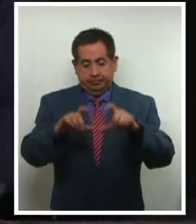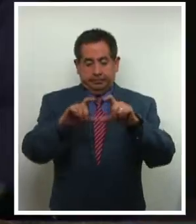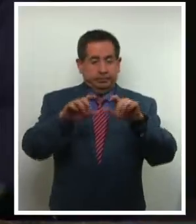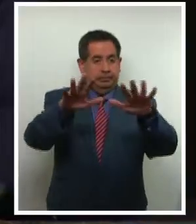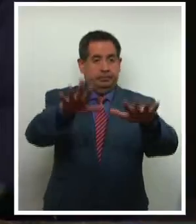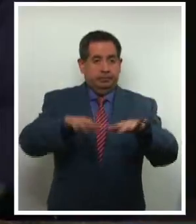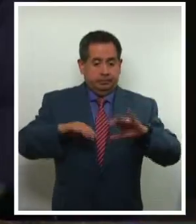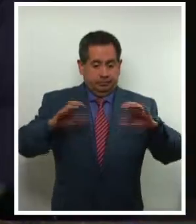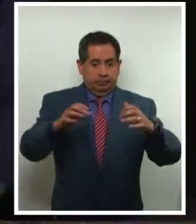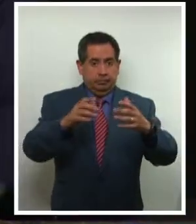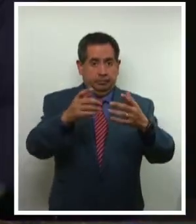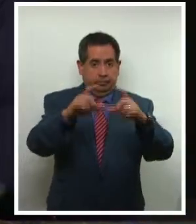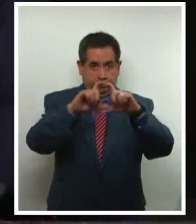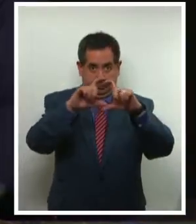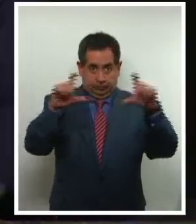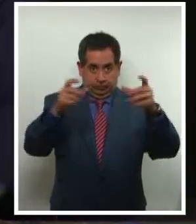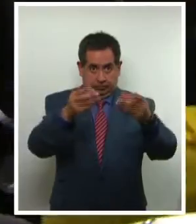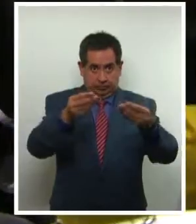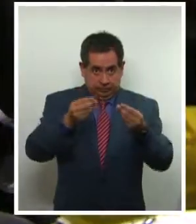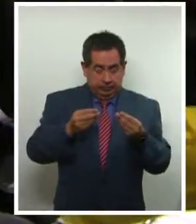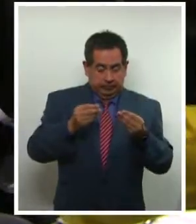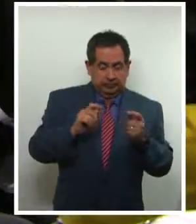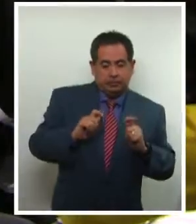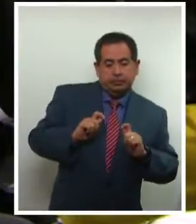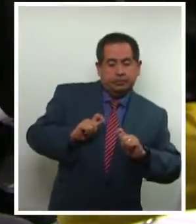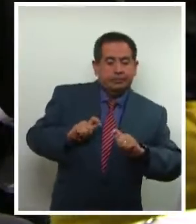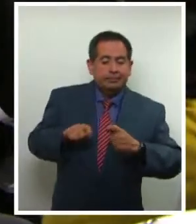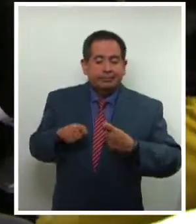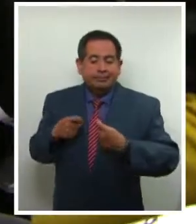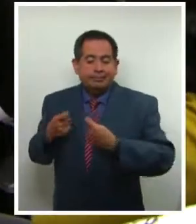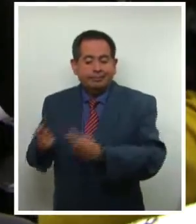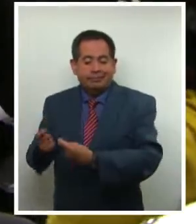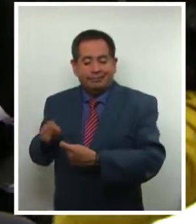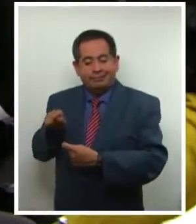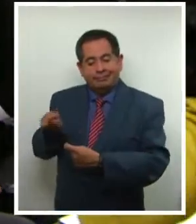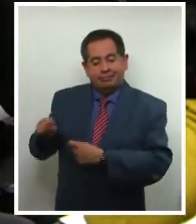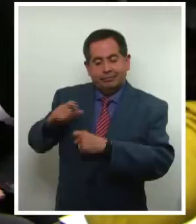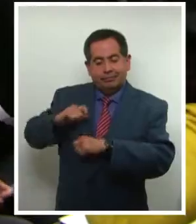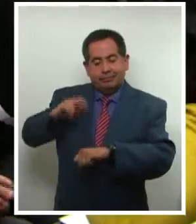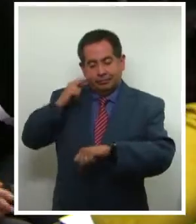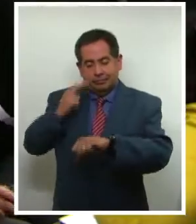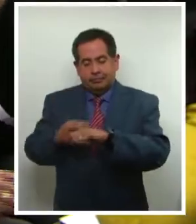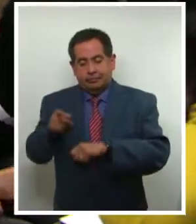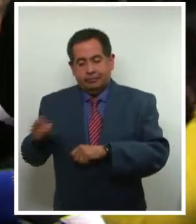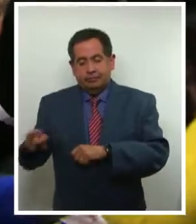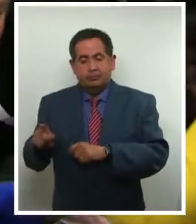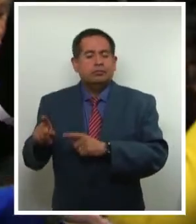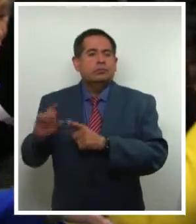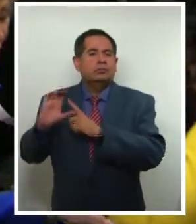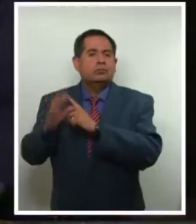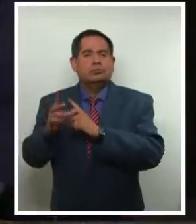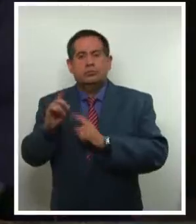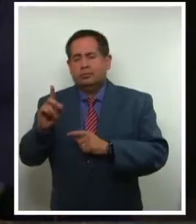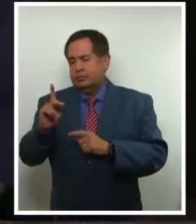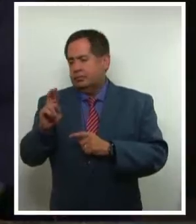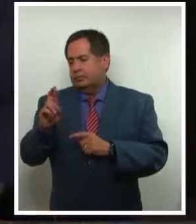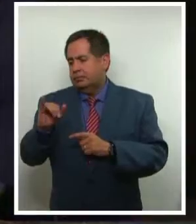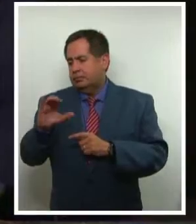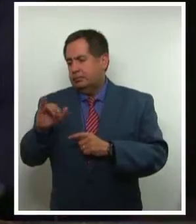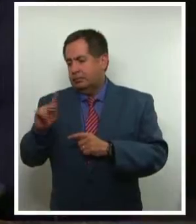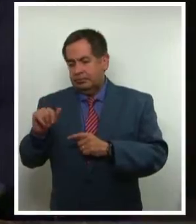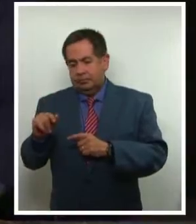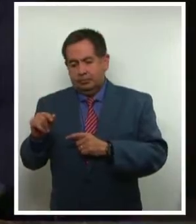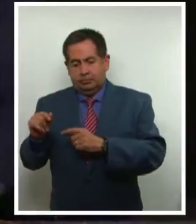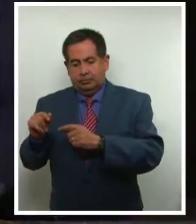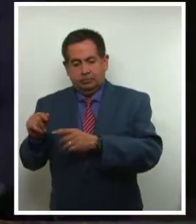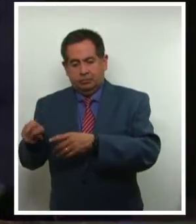Pleno turnó la resolución del preámbulo a la Comisión de Principios, la cual